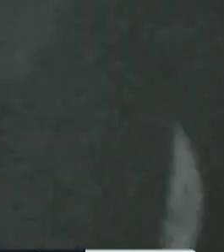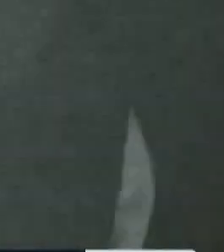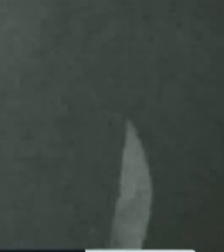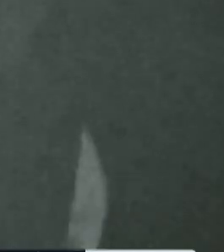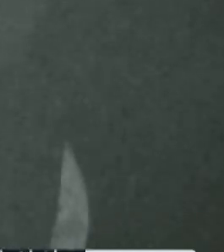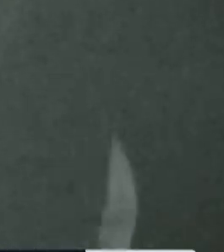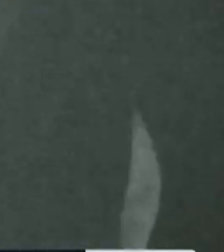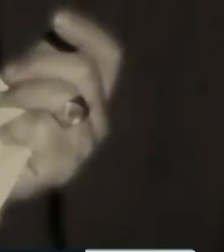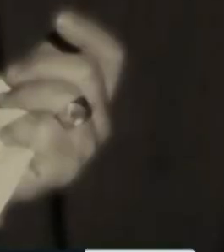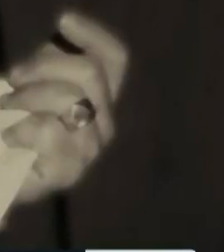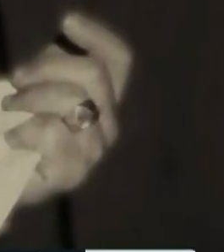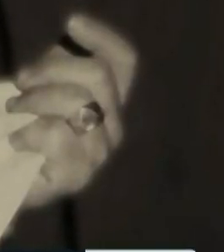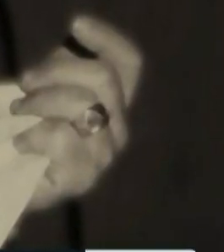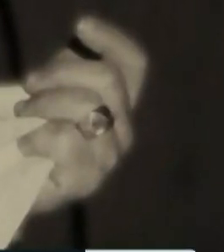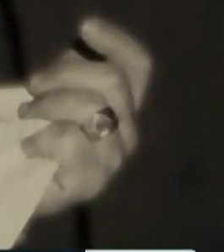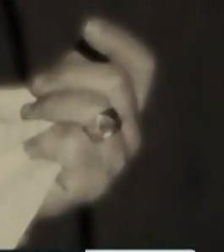hará.